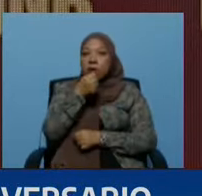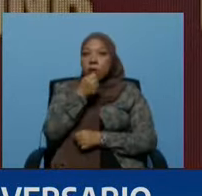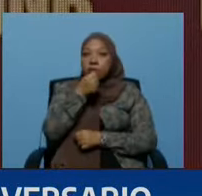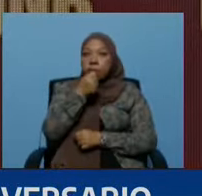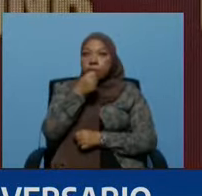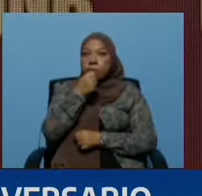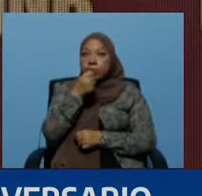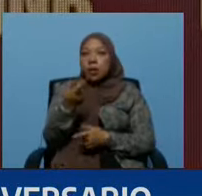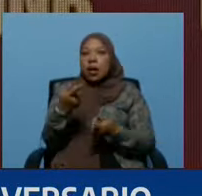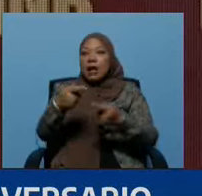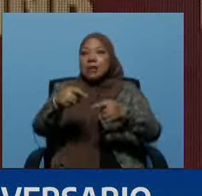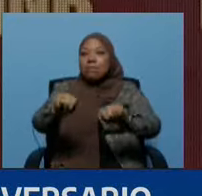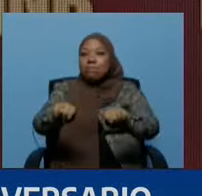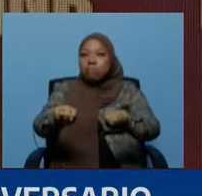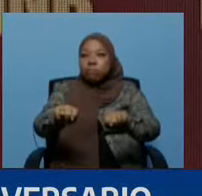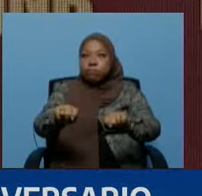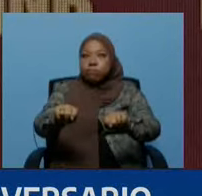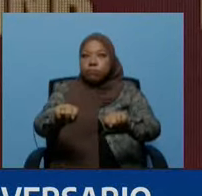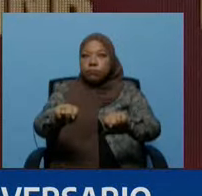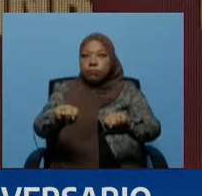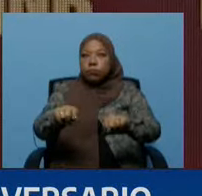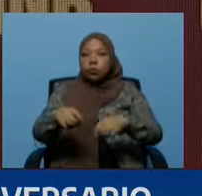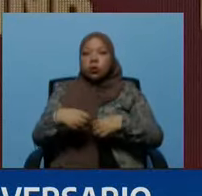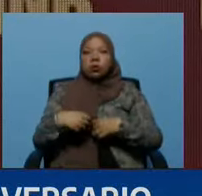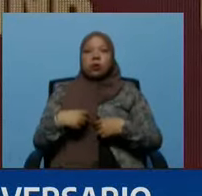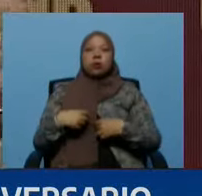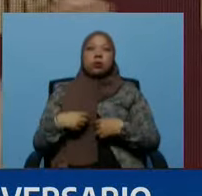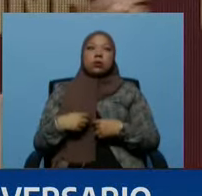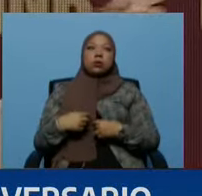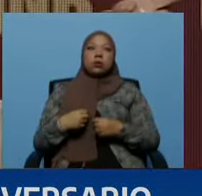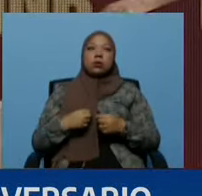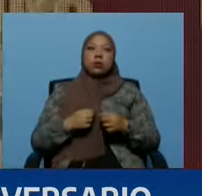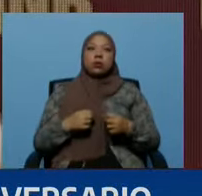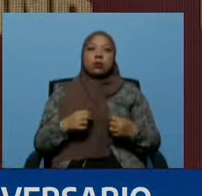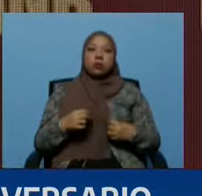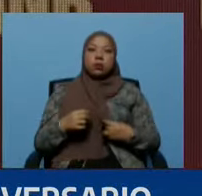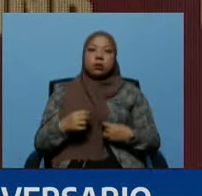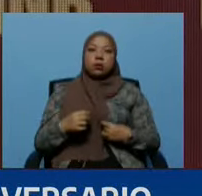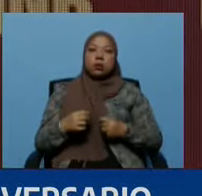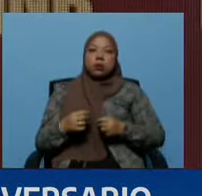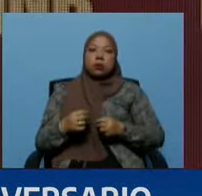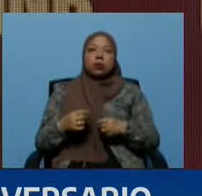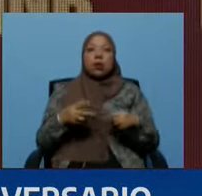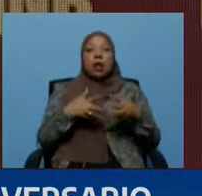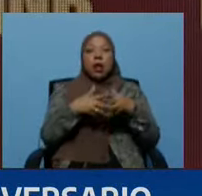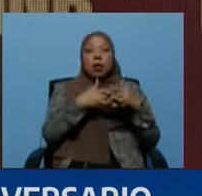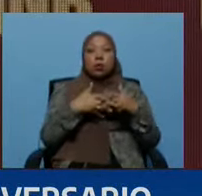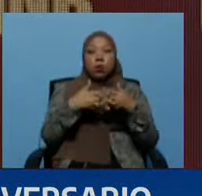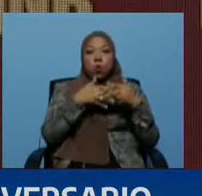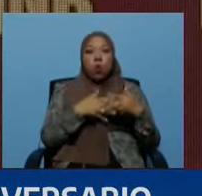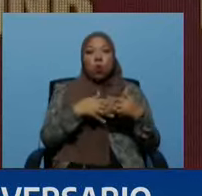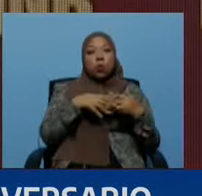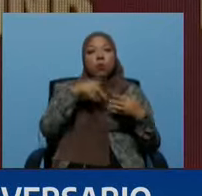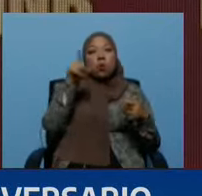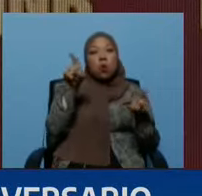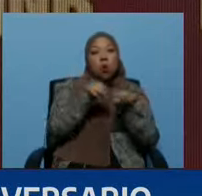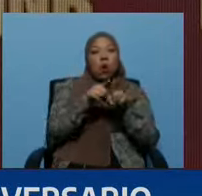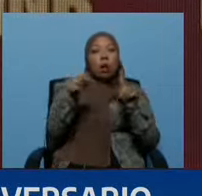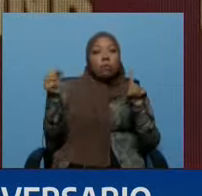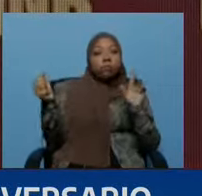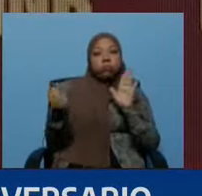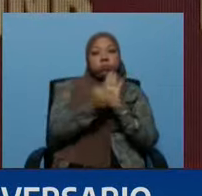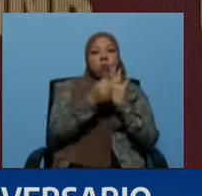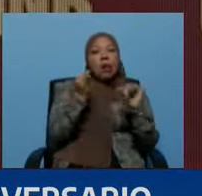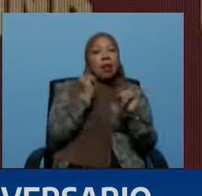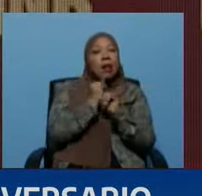la censuraron. El Goliat del norte. Por eso es que yo hablo de golpe